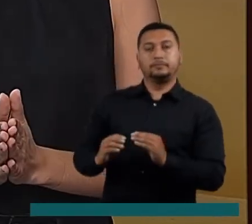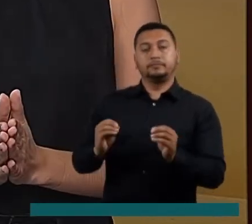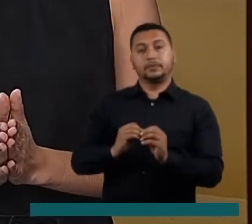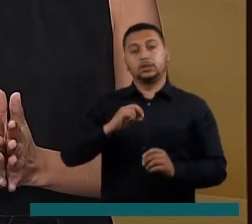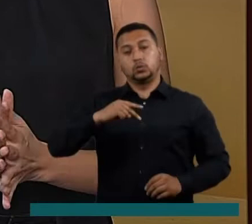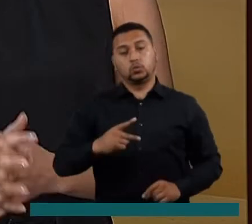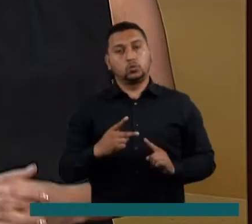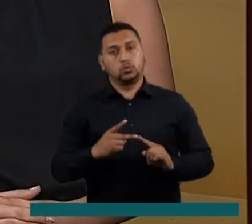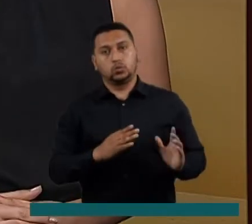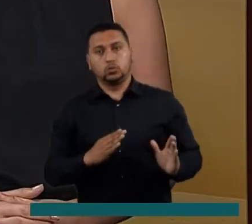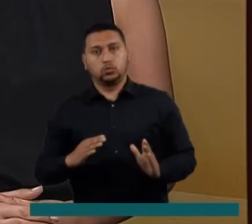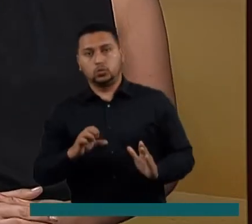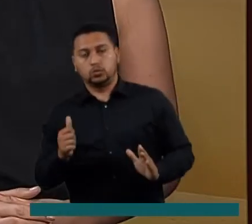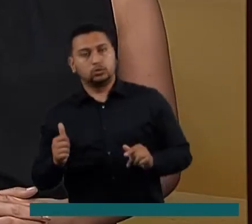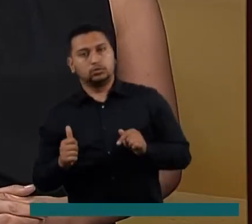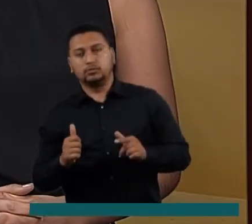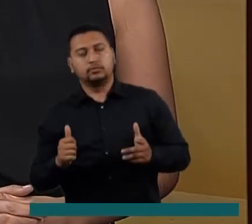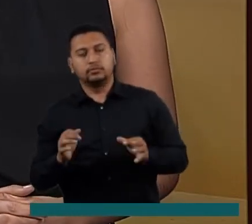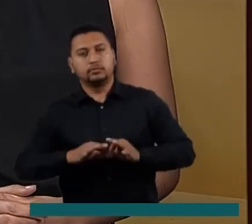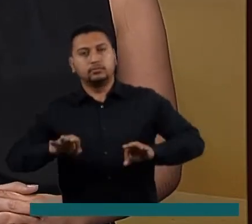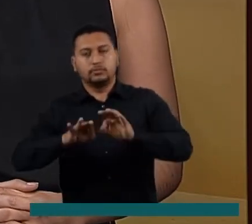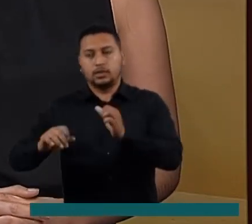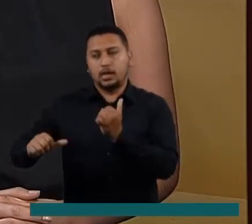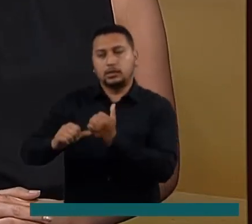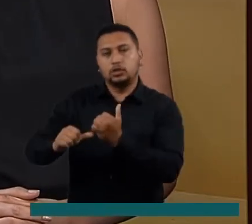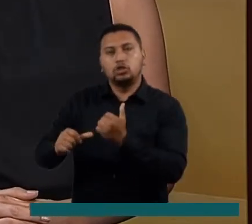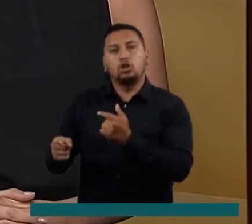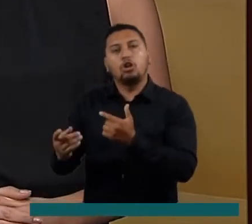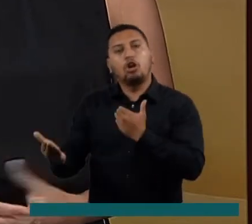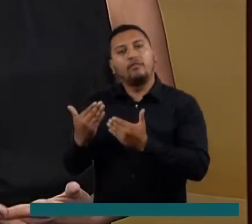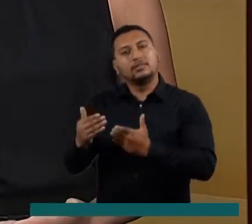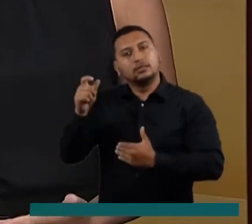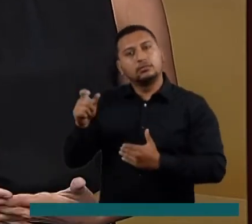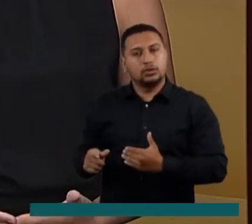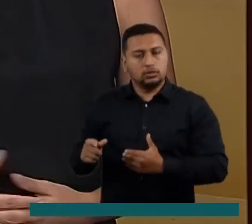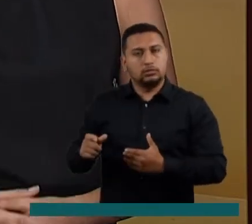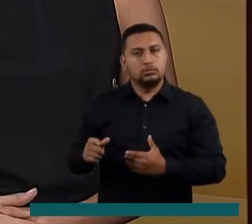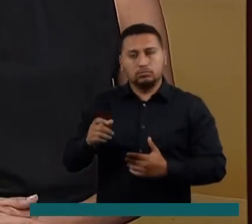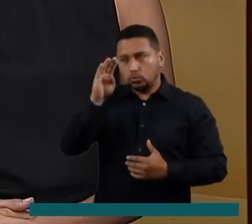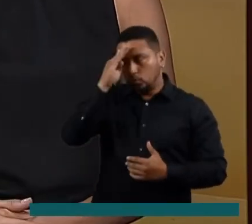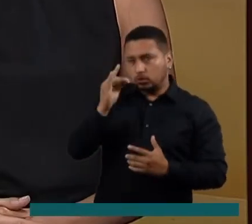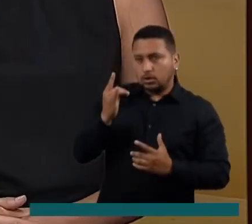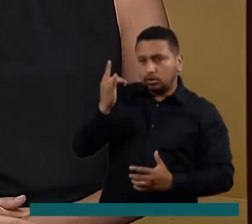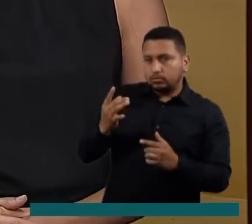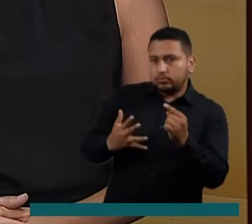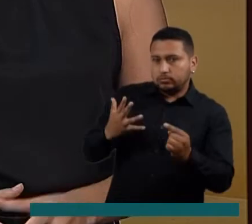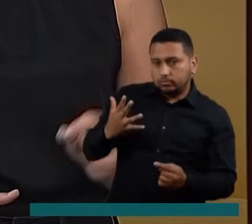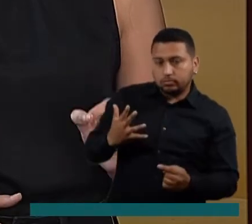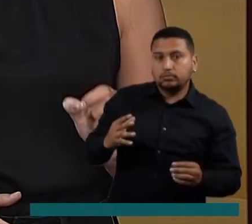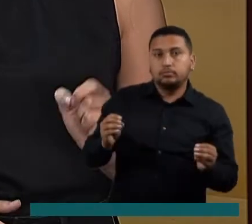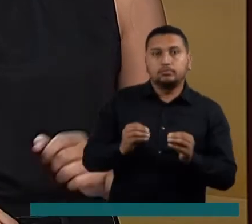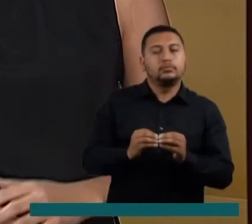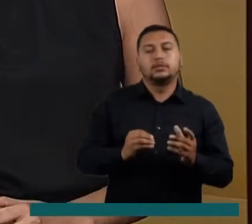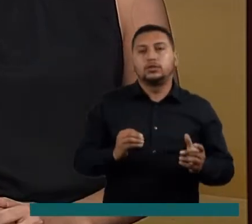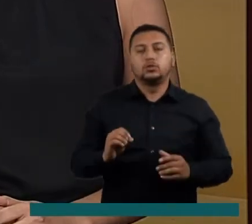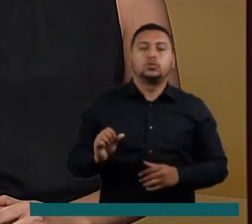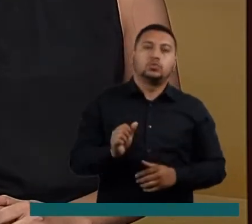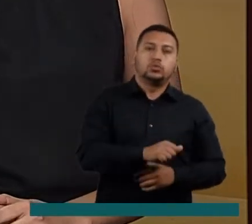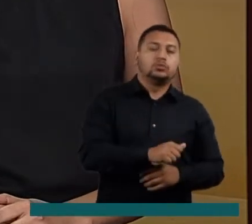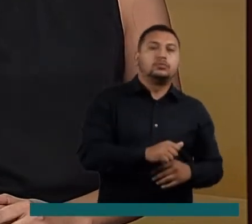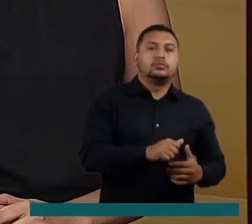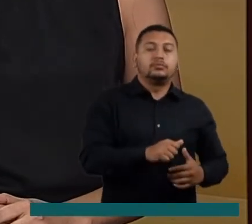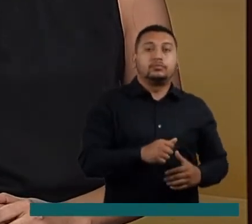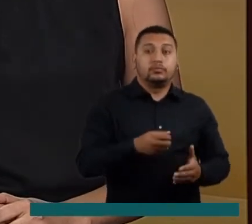muy importante tener un asesor de confianza con el que resuelva sus dudas. Lo tercero es cotizar en varias aseguradoras antes de comprar la